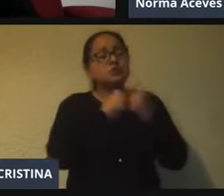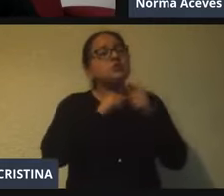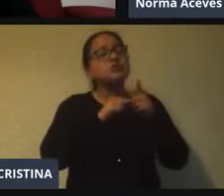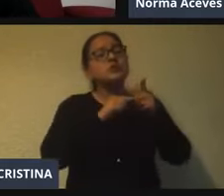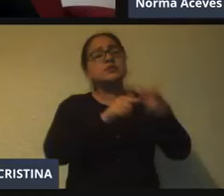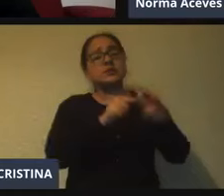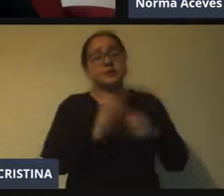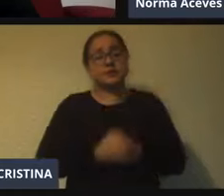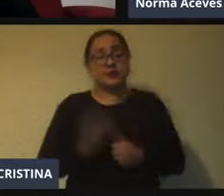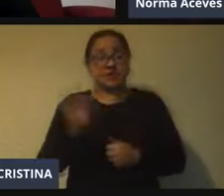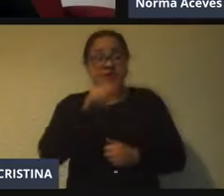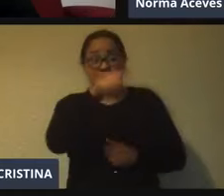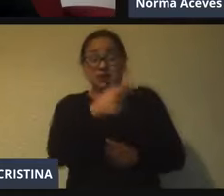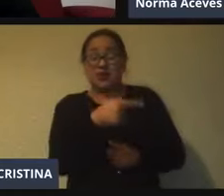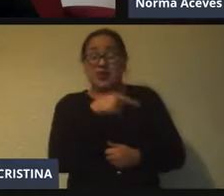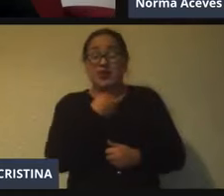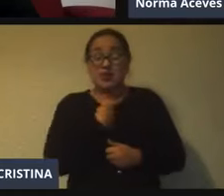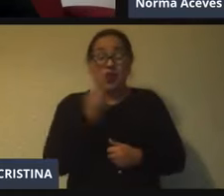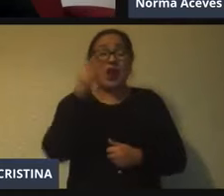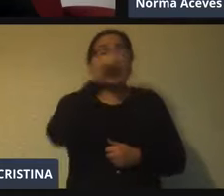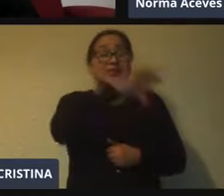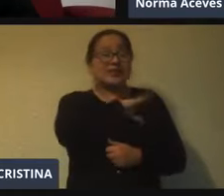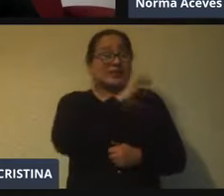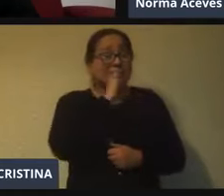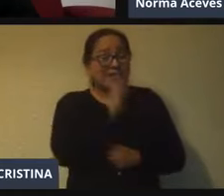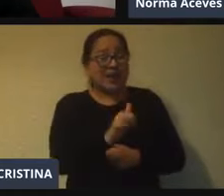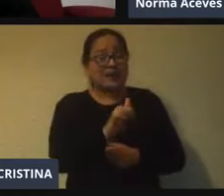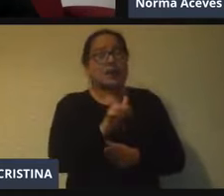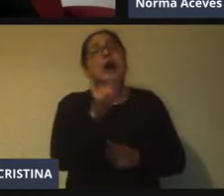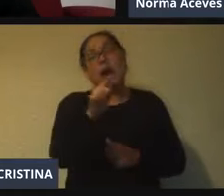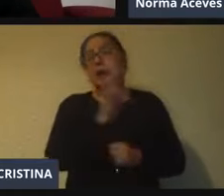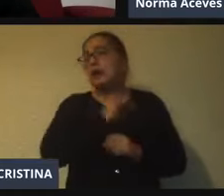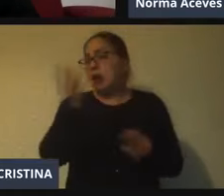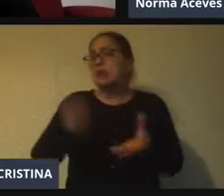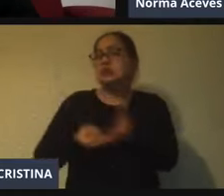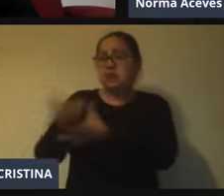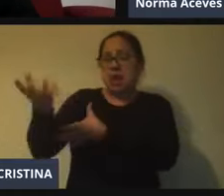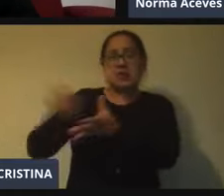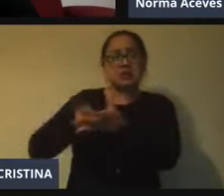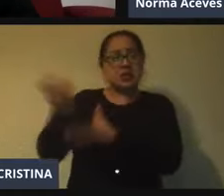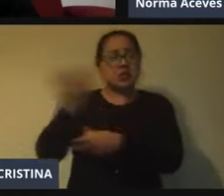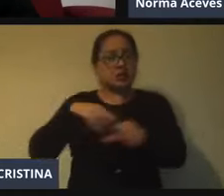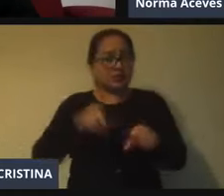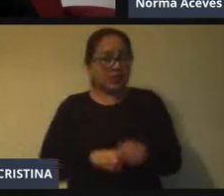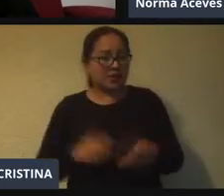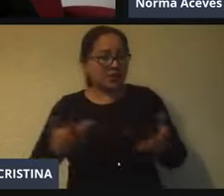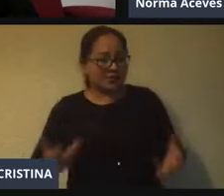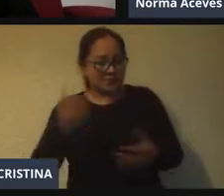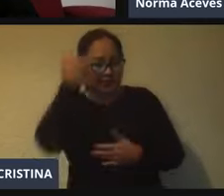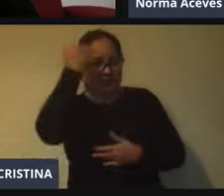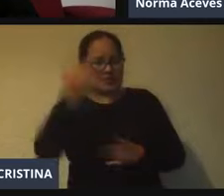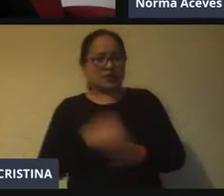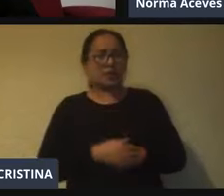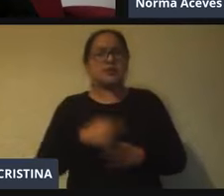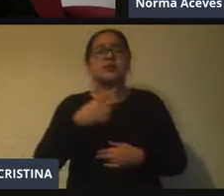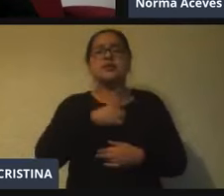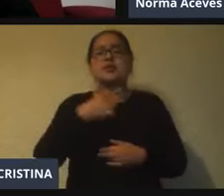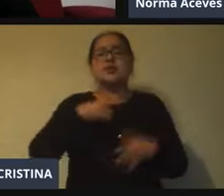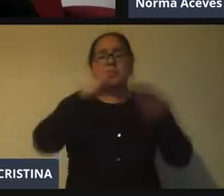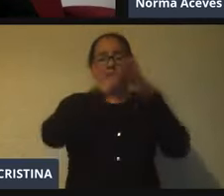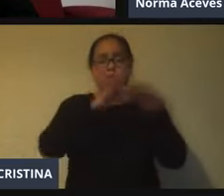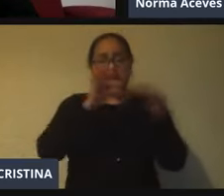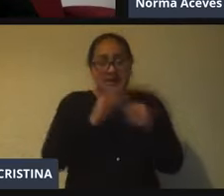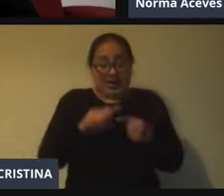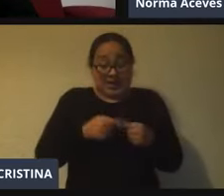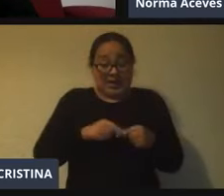Si no te quisiera, pues ya te hubiera llevado a pasear desde hace 20 días, ¿no? Hay que explicarle y estoy segura que lo va a comprender. Esta semana y la